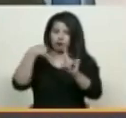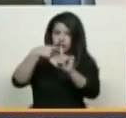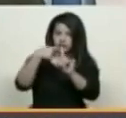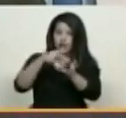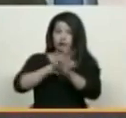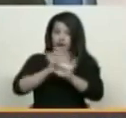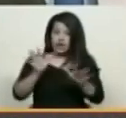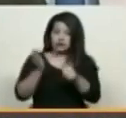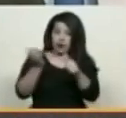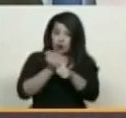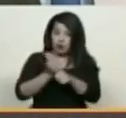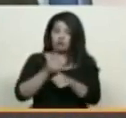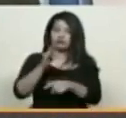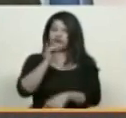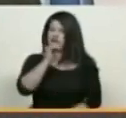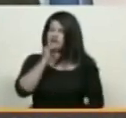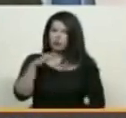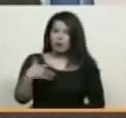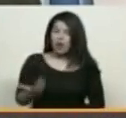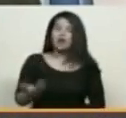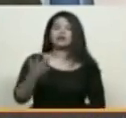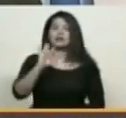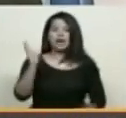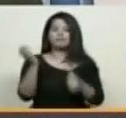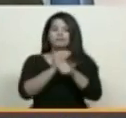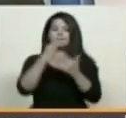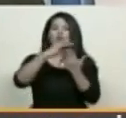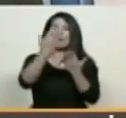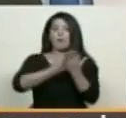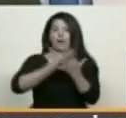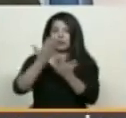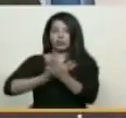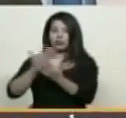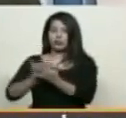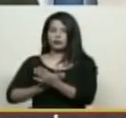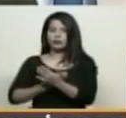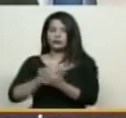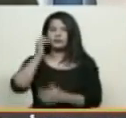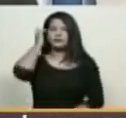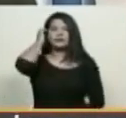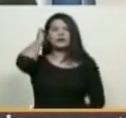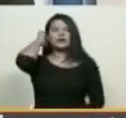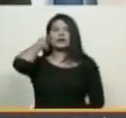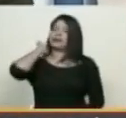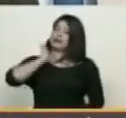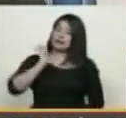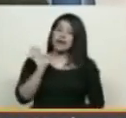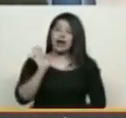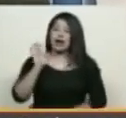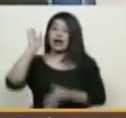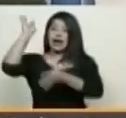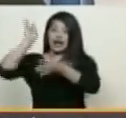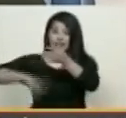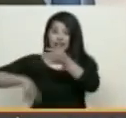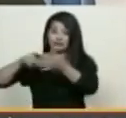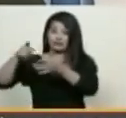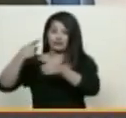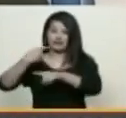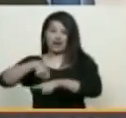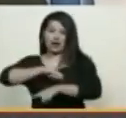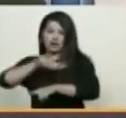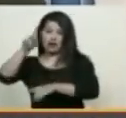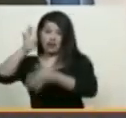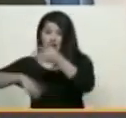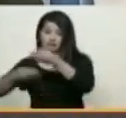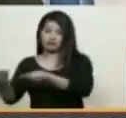que se ha conseguido es la incautación de varios documentos que han sido traducidos incluso del catalán al